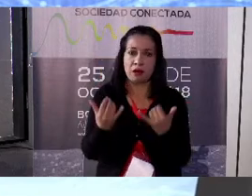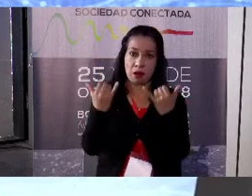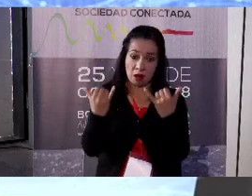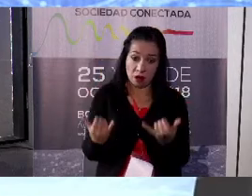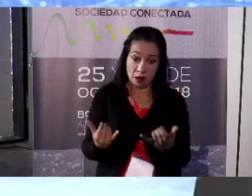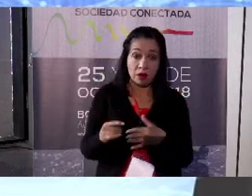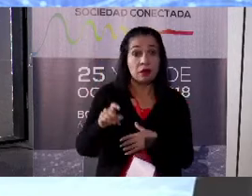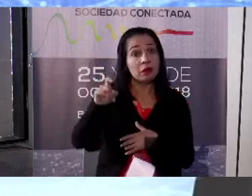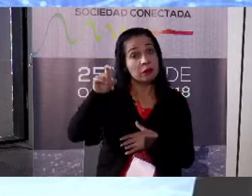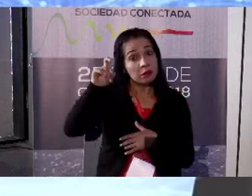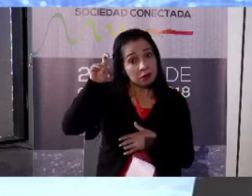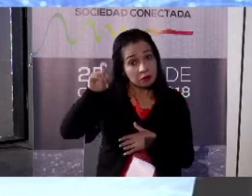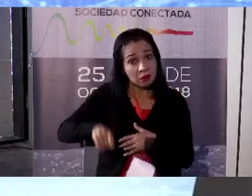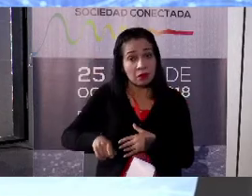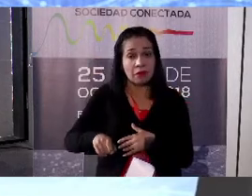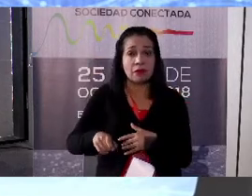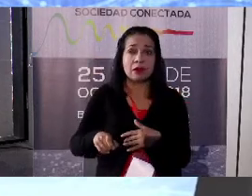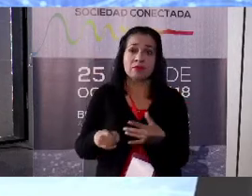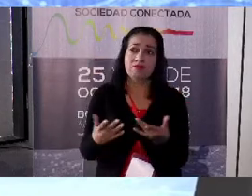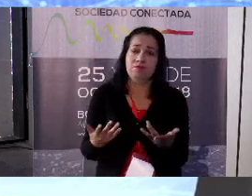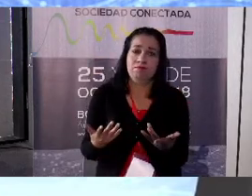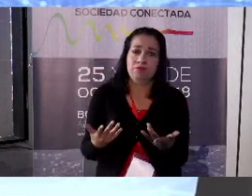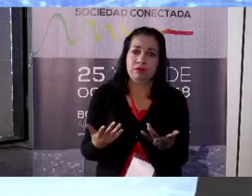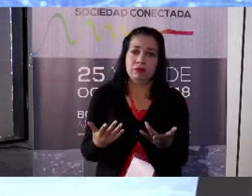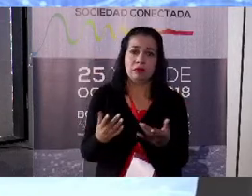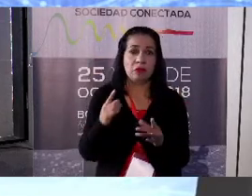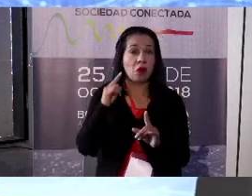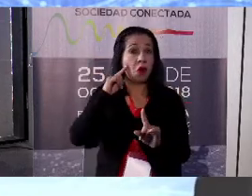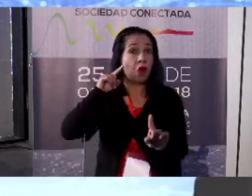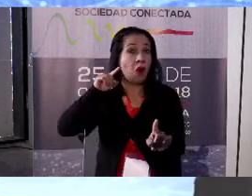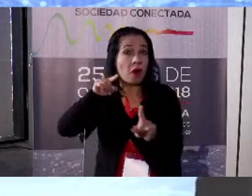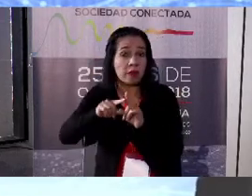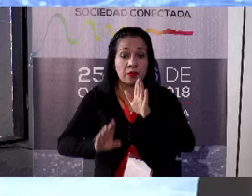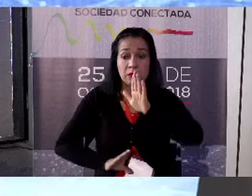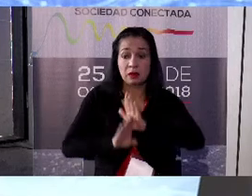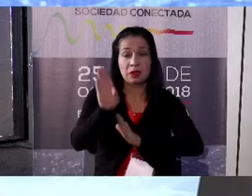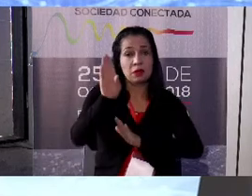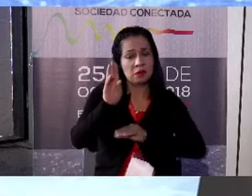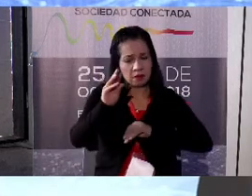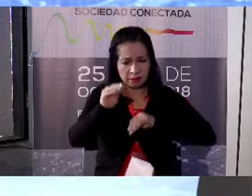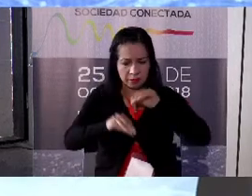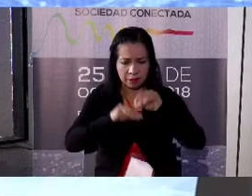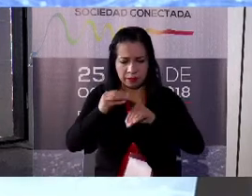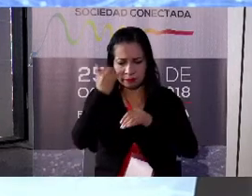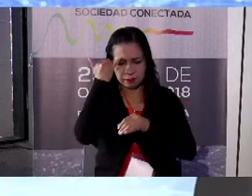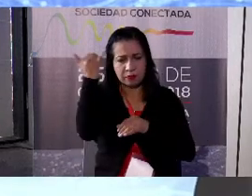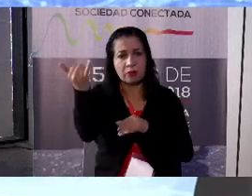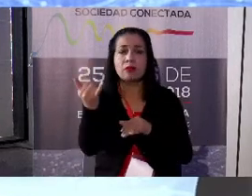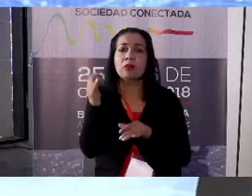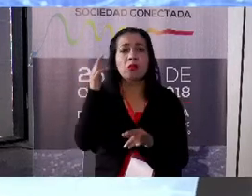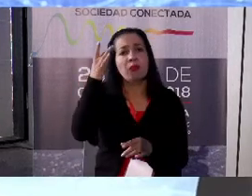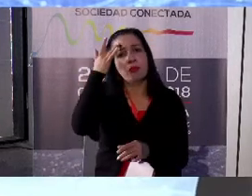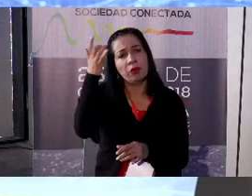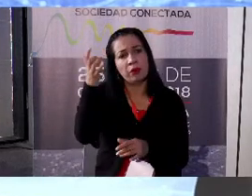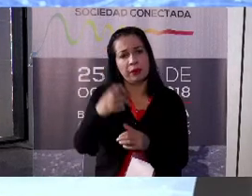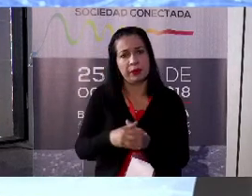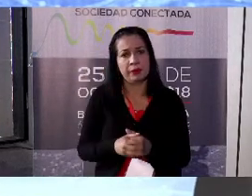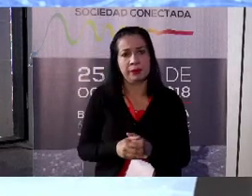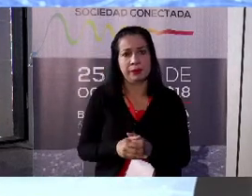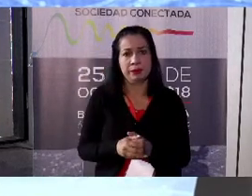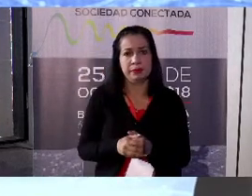la necesidad de crear objetivos de desarrollo por qué